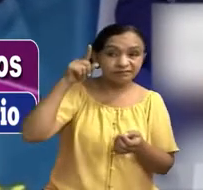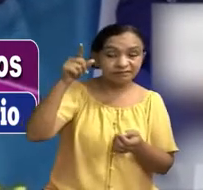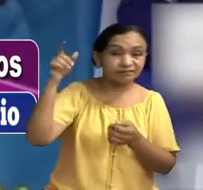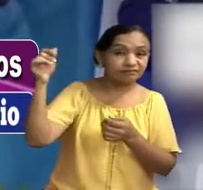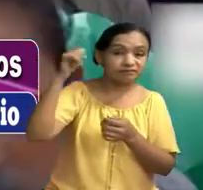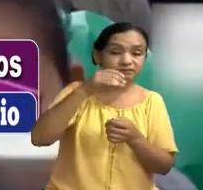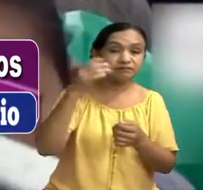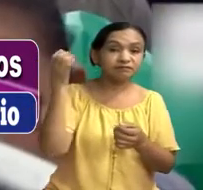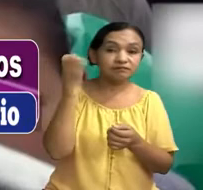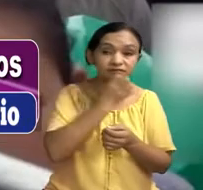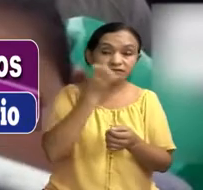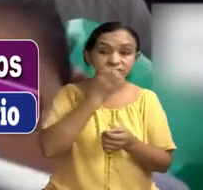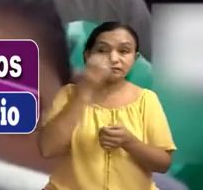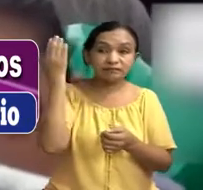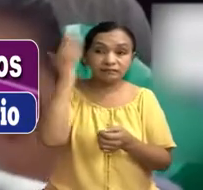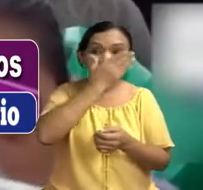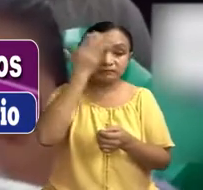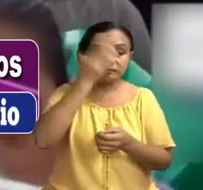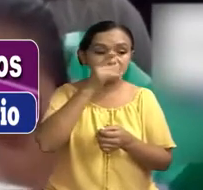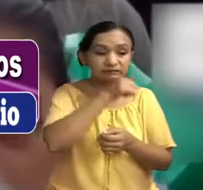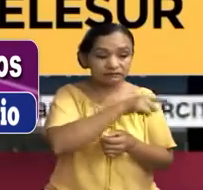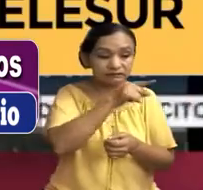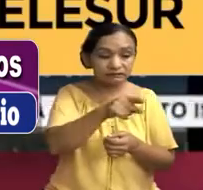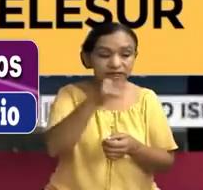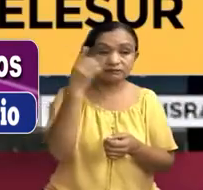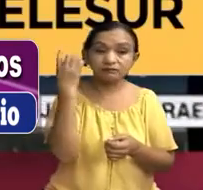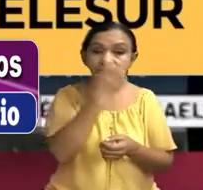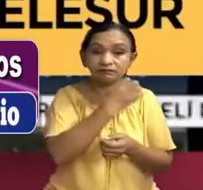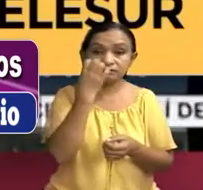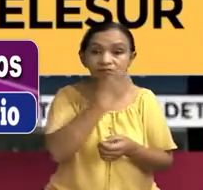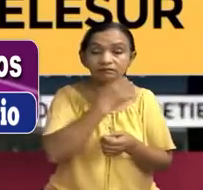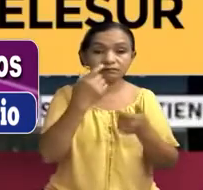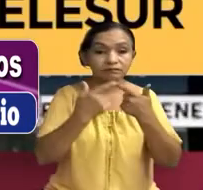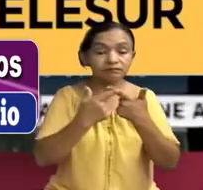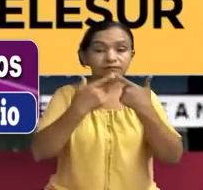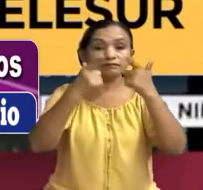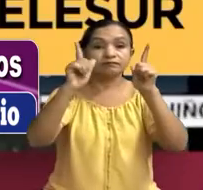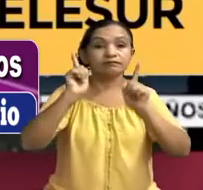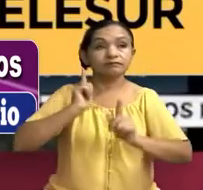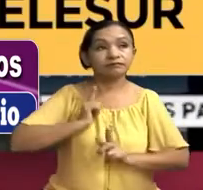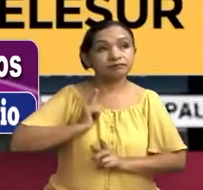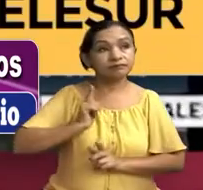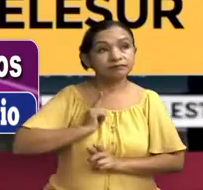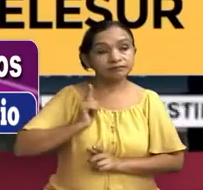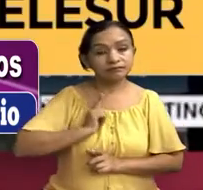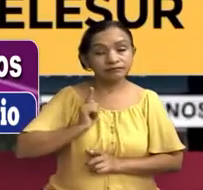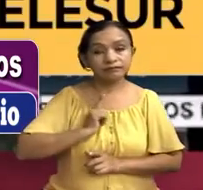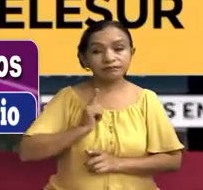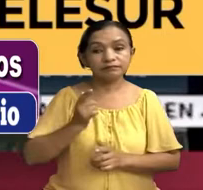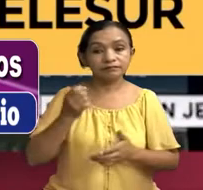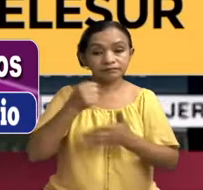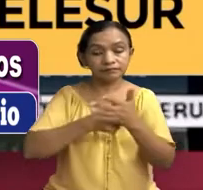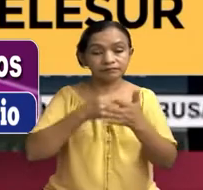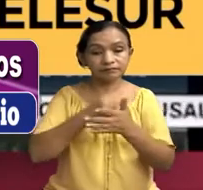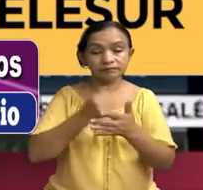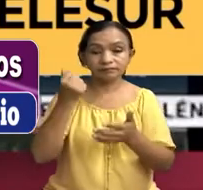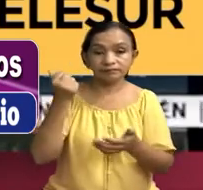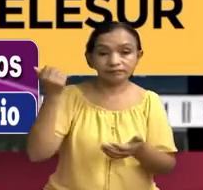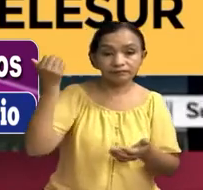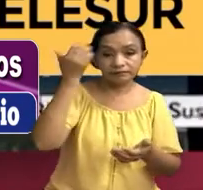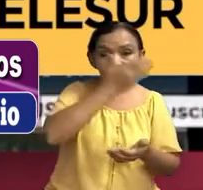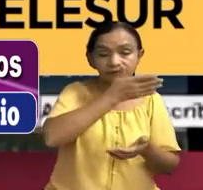negra. Y igualmente en las luchas por la independencia estuvieron presentes la lucha también de los